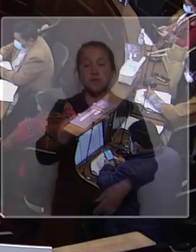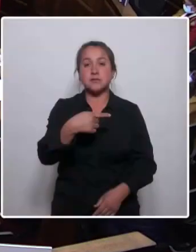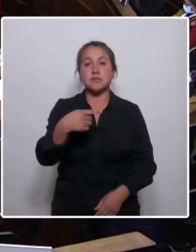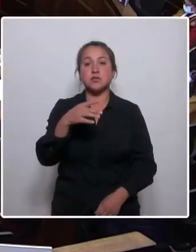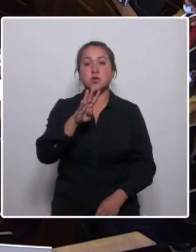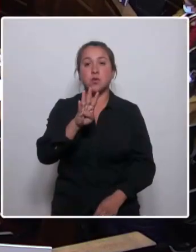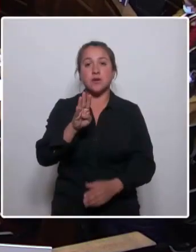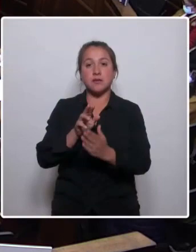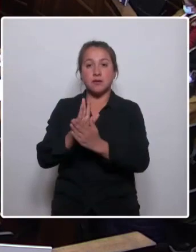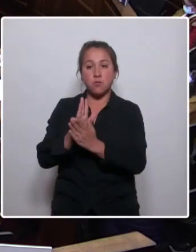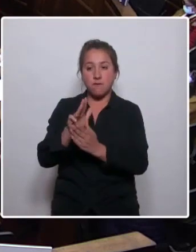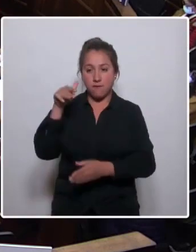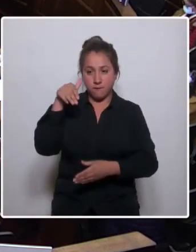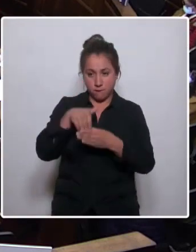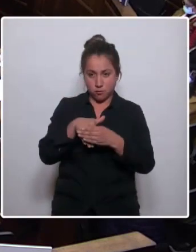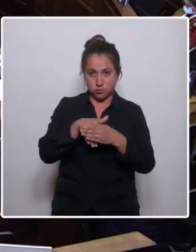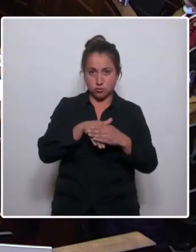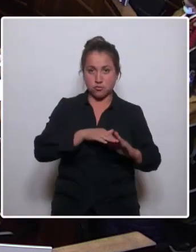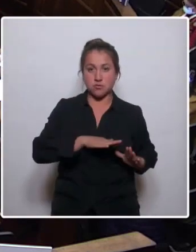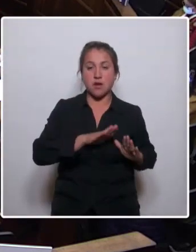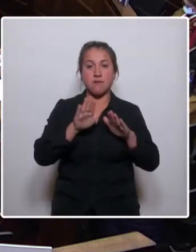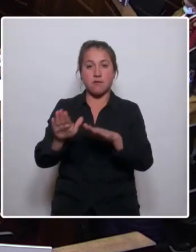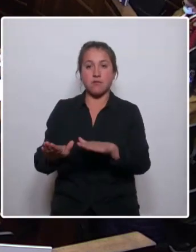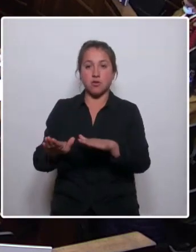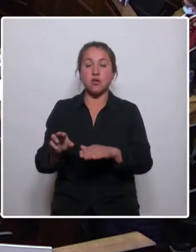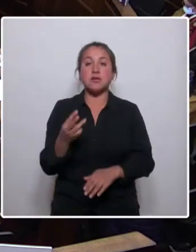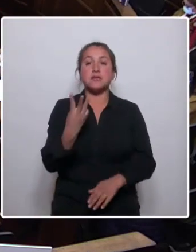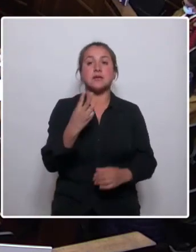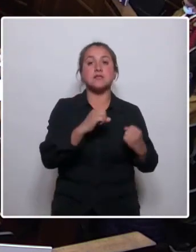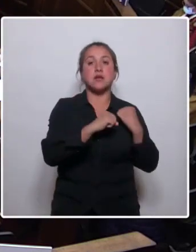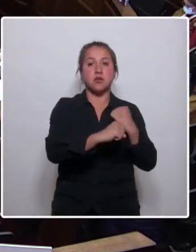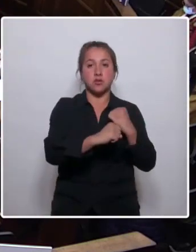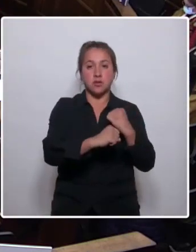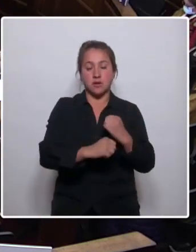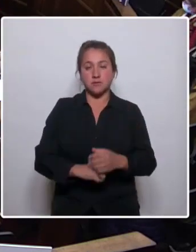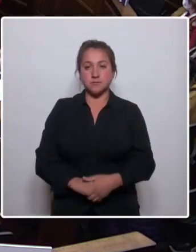149 votos a favor y 3 en contra.